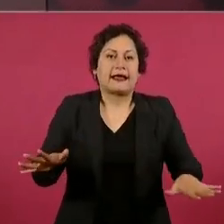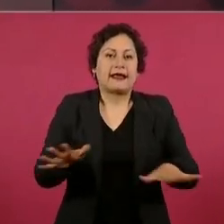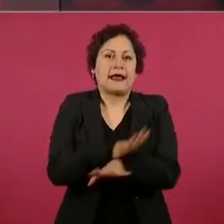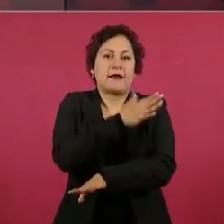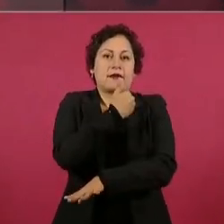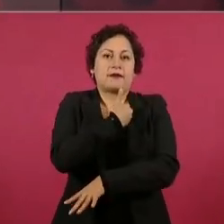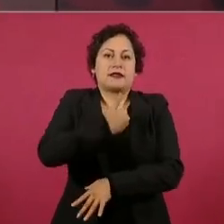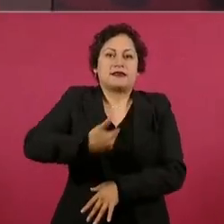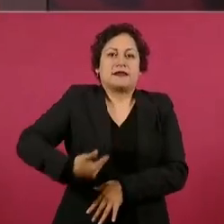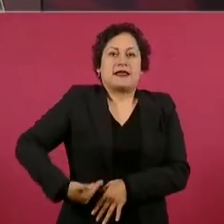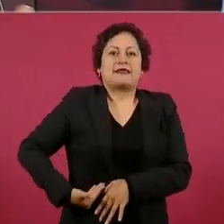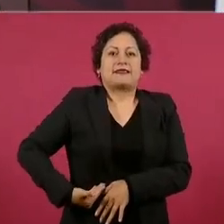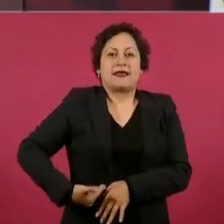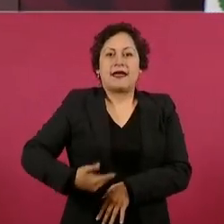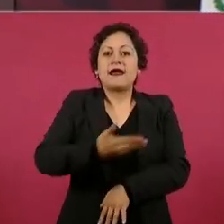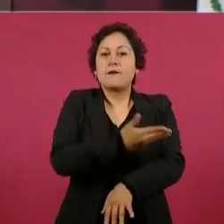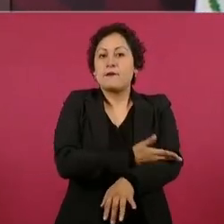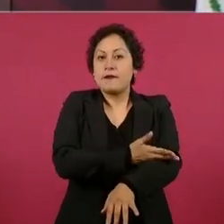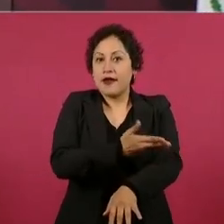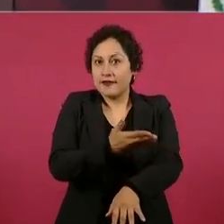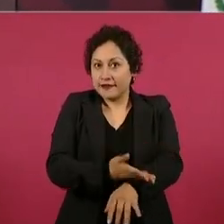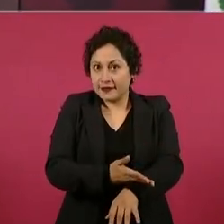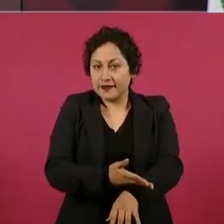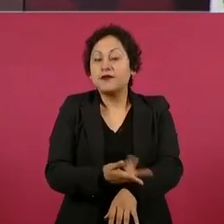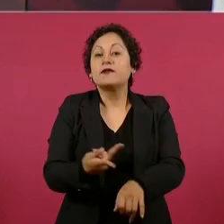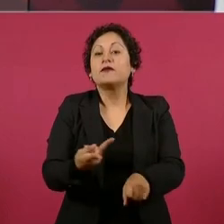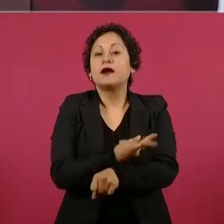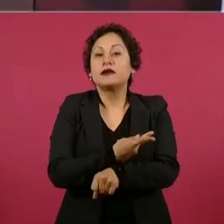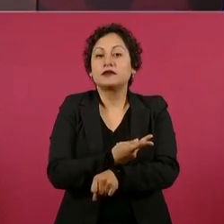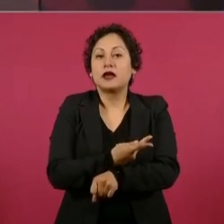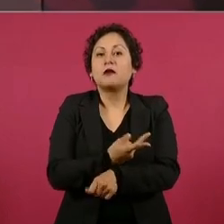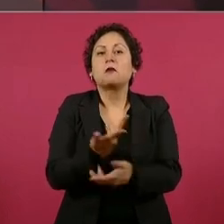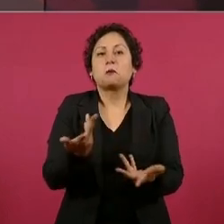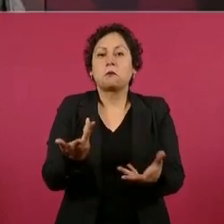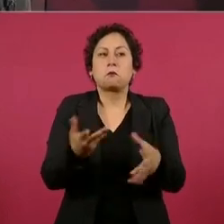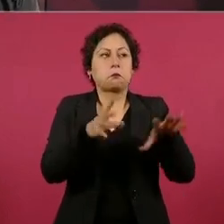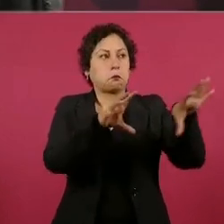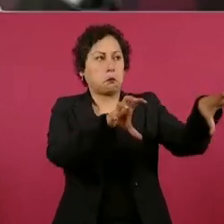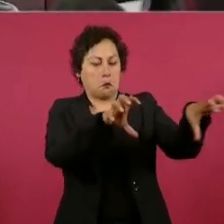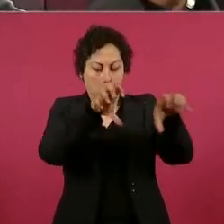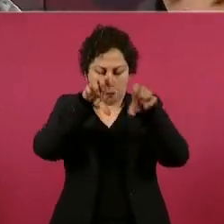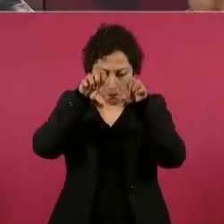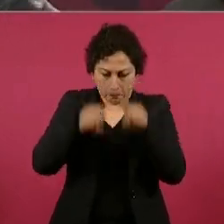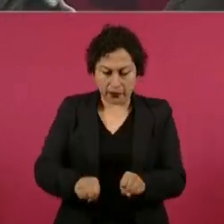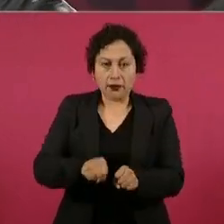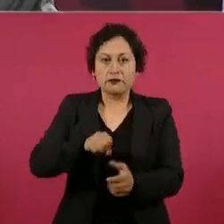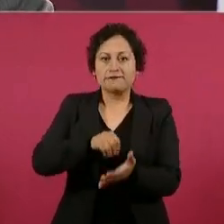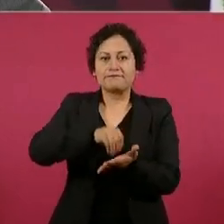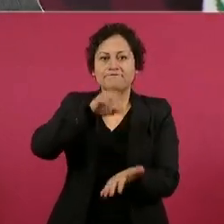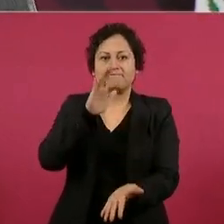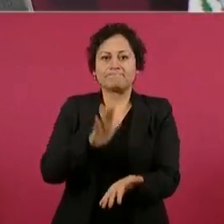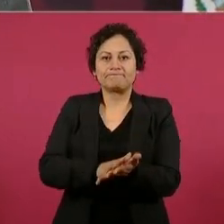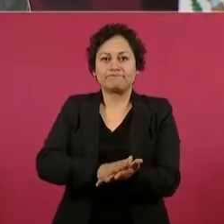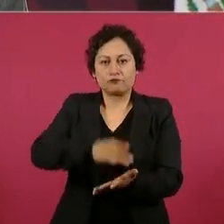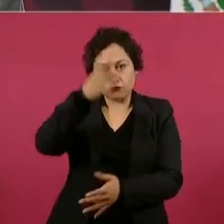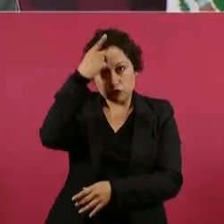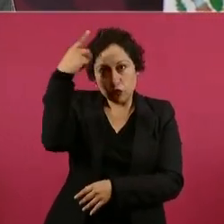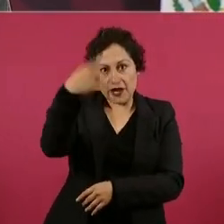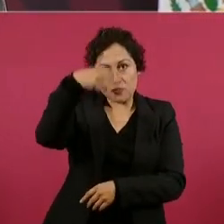mexicanizan los ferrocarriles nacionales y ya empiezan los mexicanos a operar